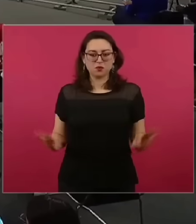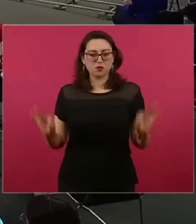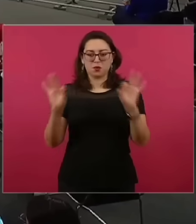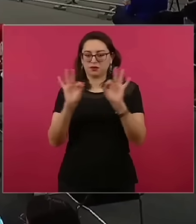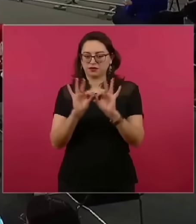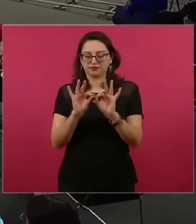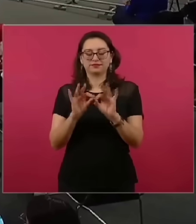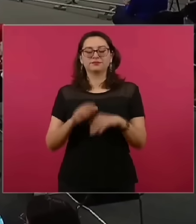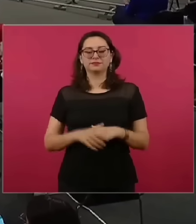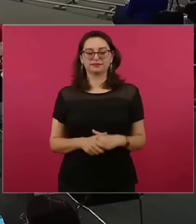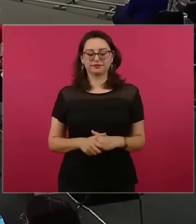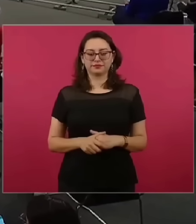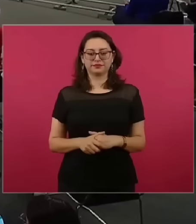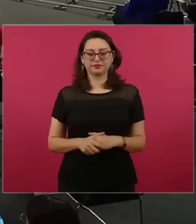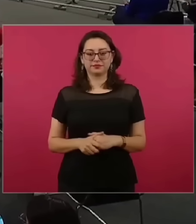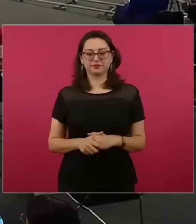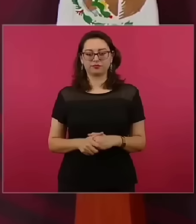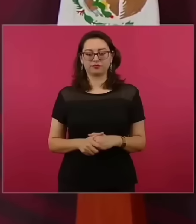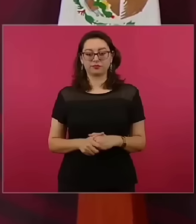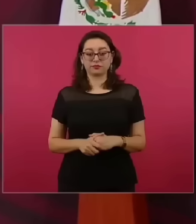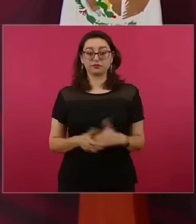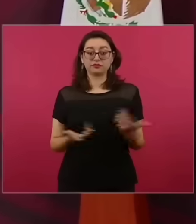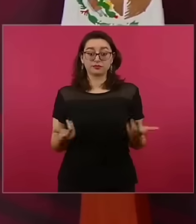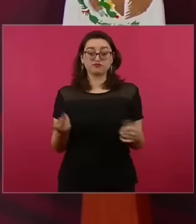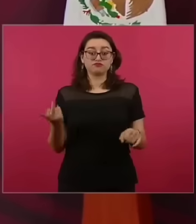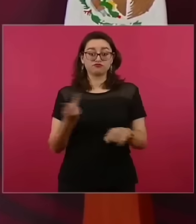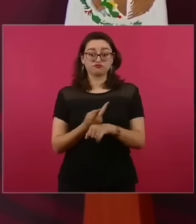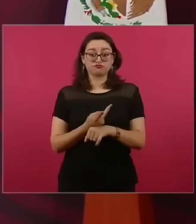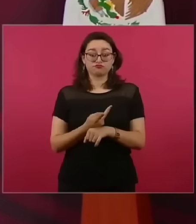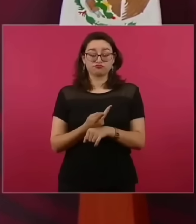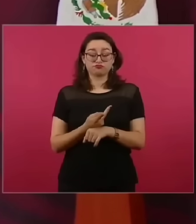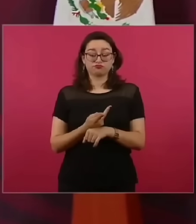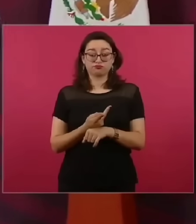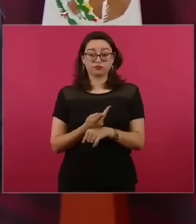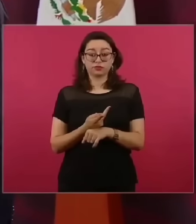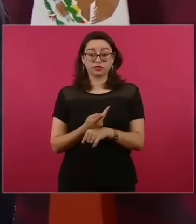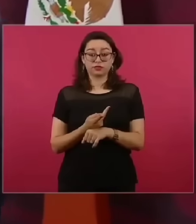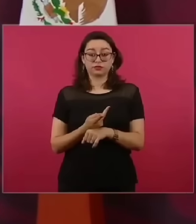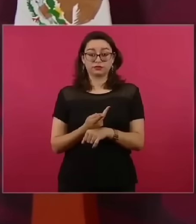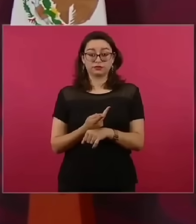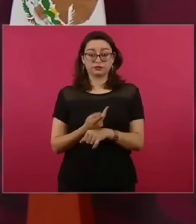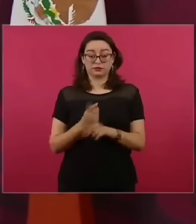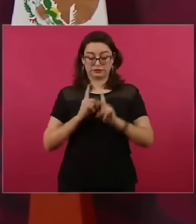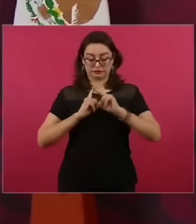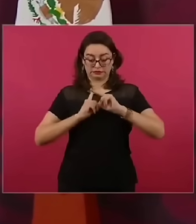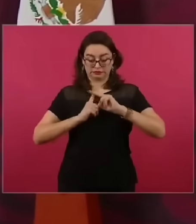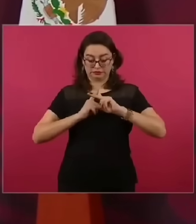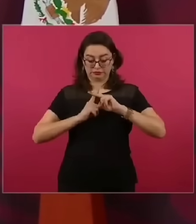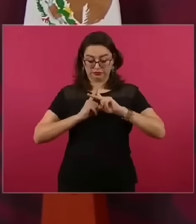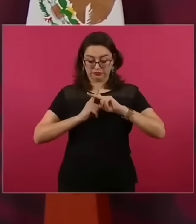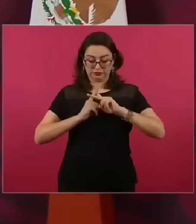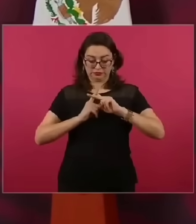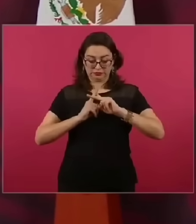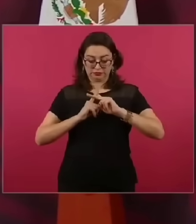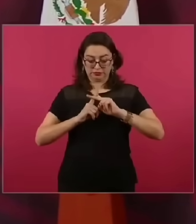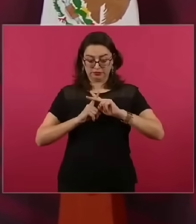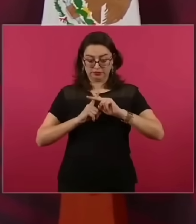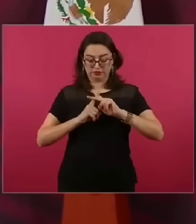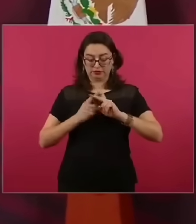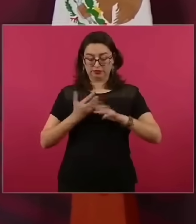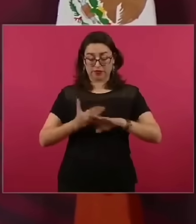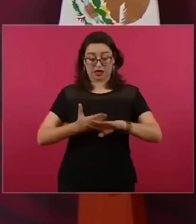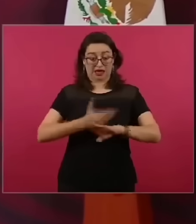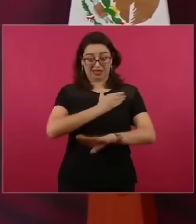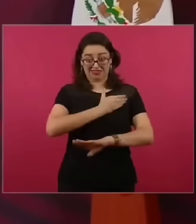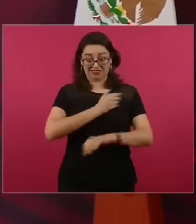ya salimos, porque estábamos en términos cuantitativos, con la